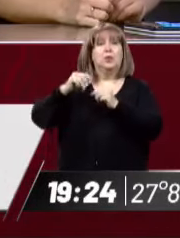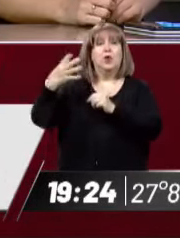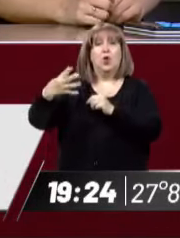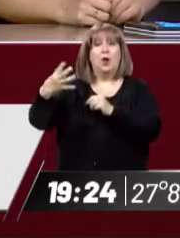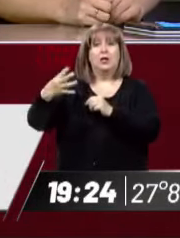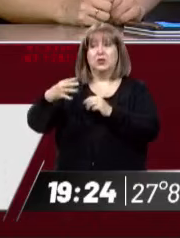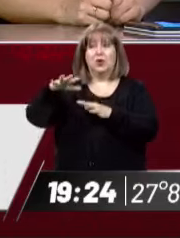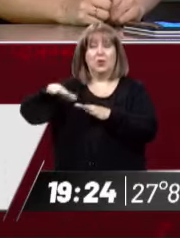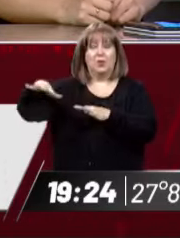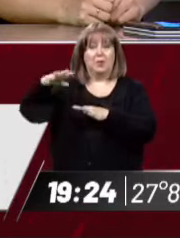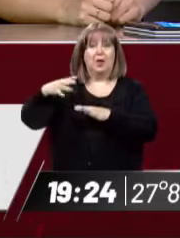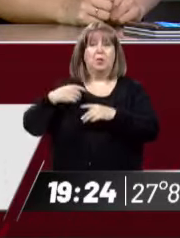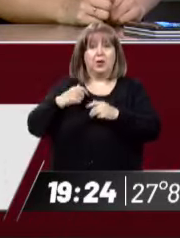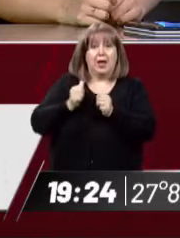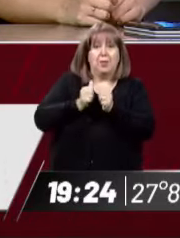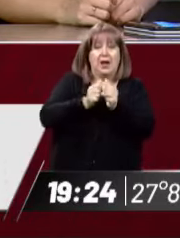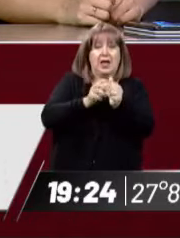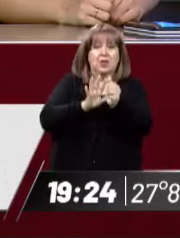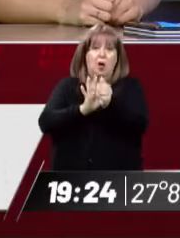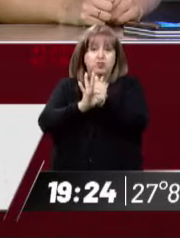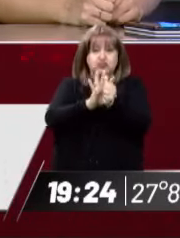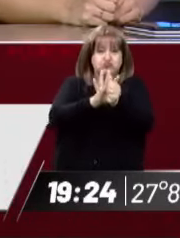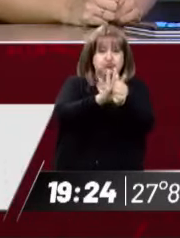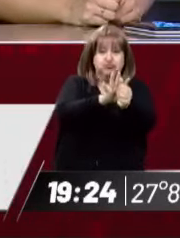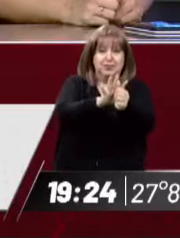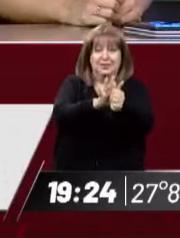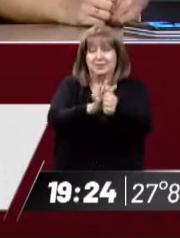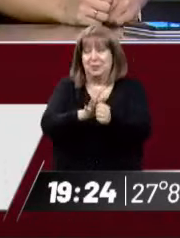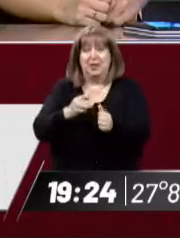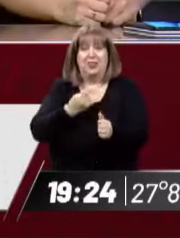el sector 4? Claro, la traían caminando más o menos desde Egipto. Pobre Susana.